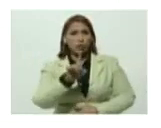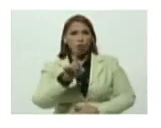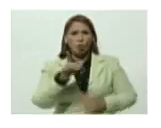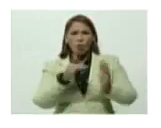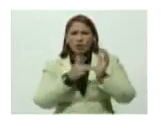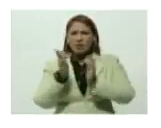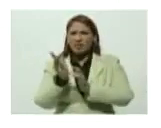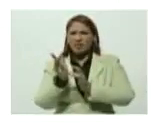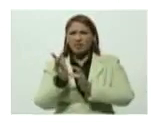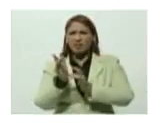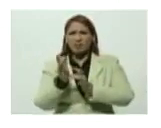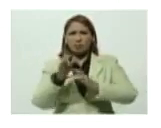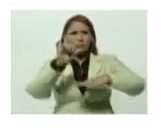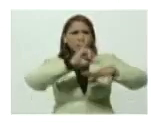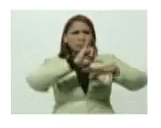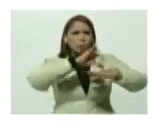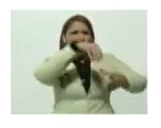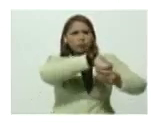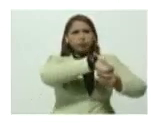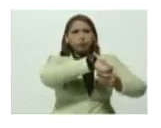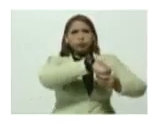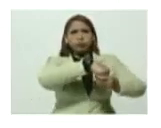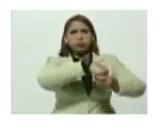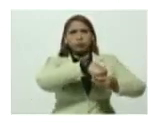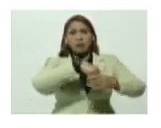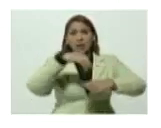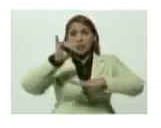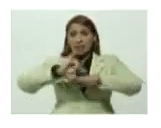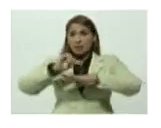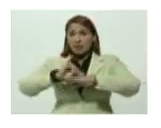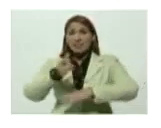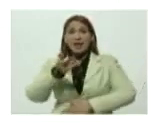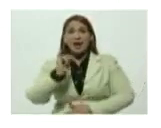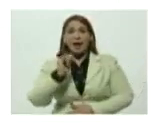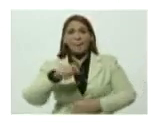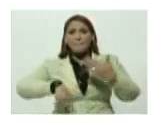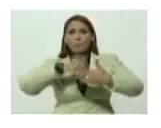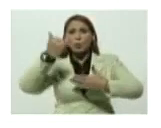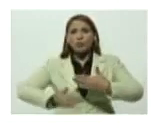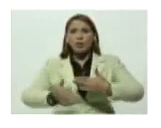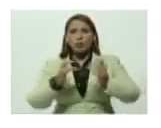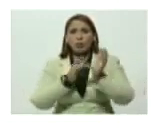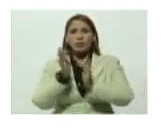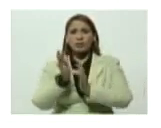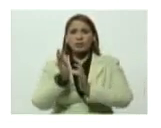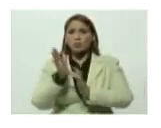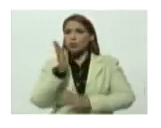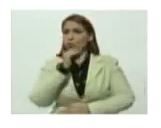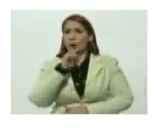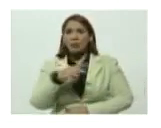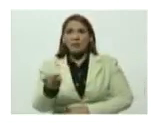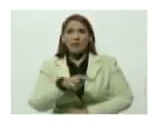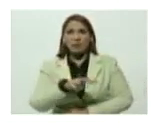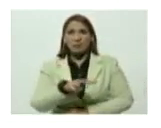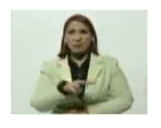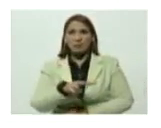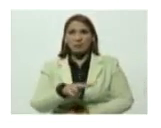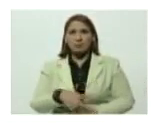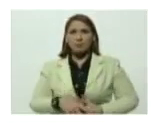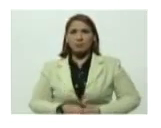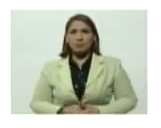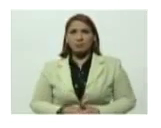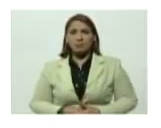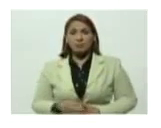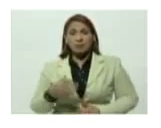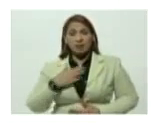cristianismo eclesiocéntrico. La iglesia existe para el proyecto de Jesús y no al revés. Eso me